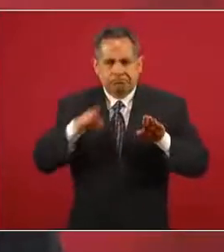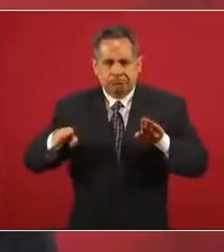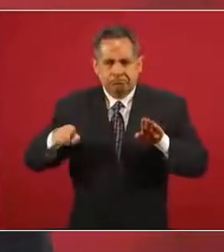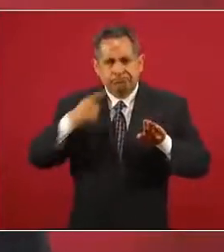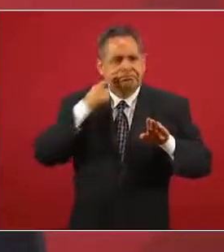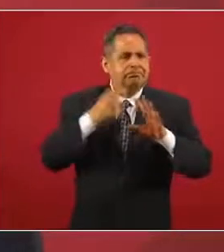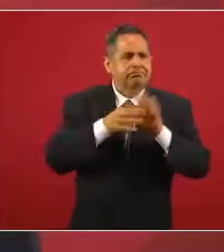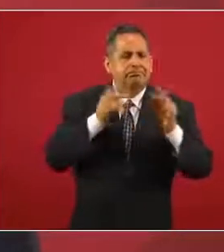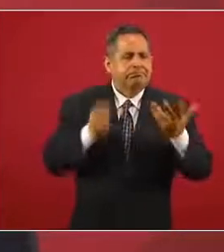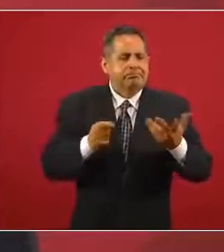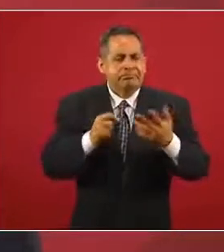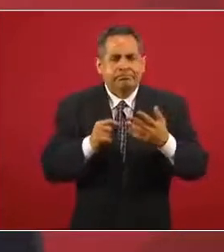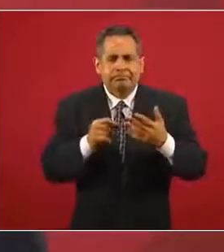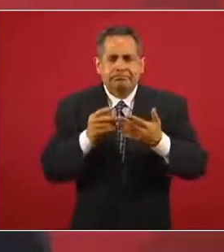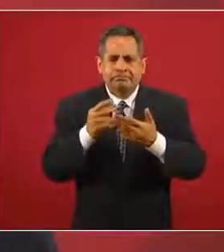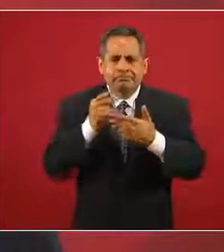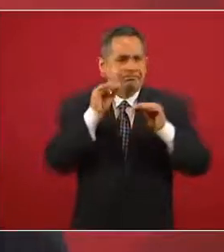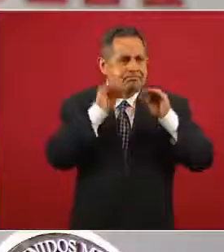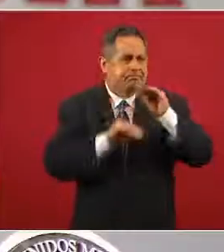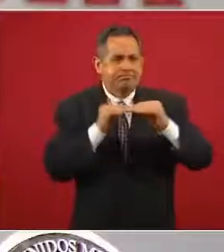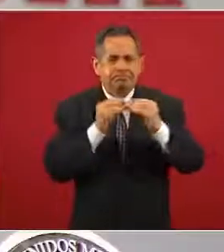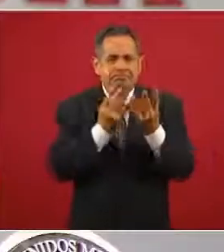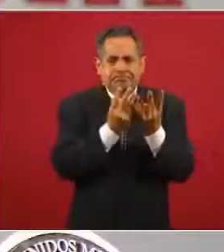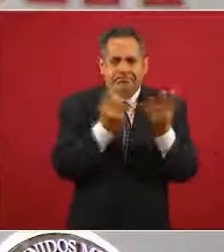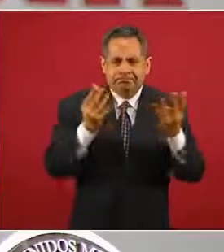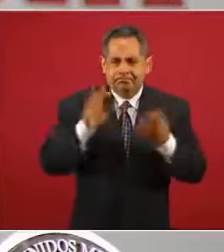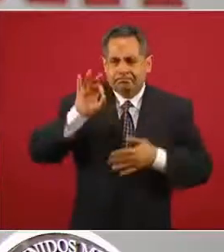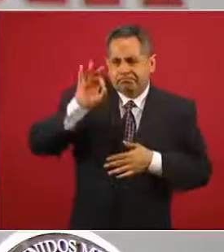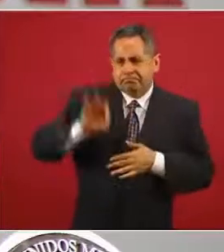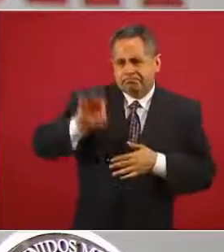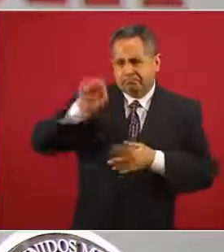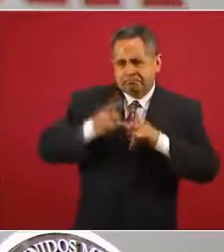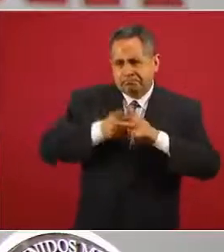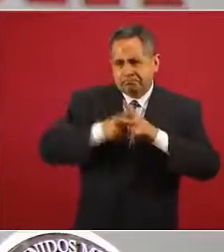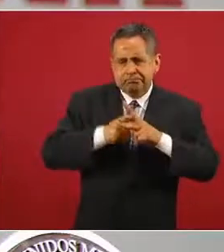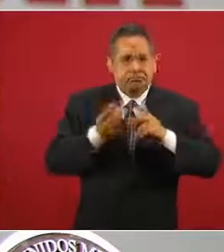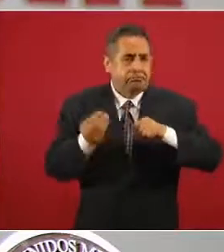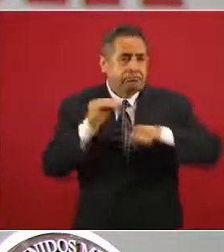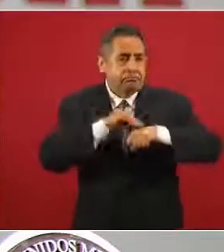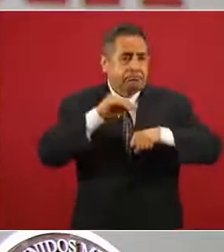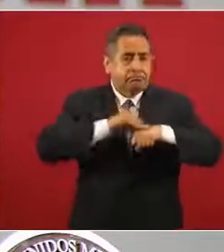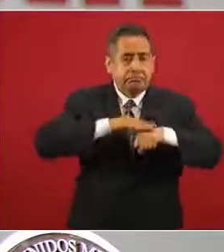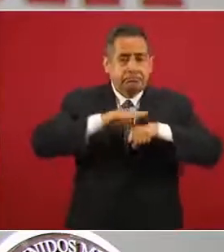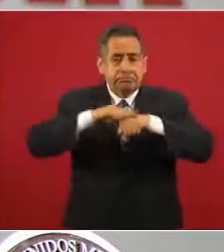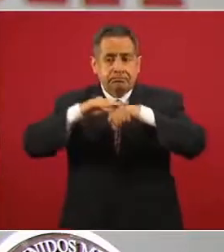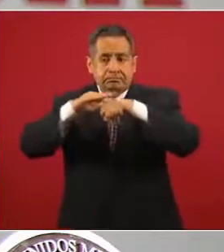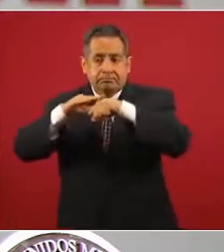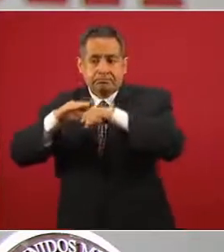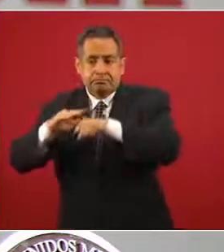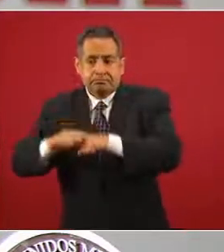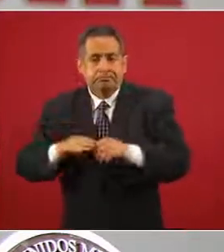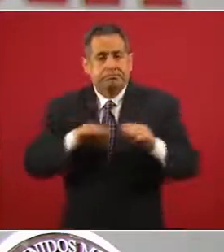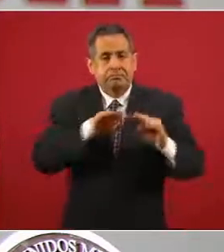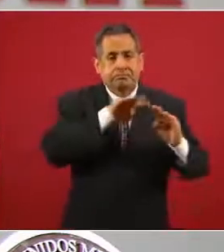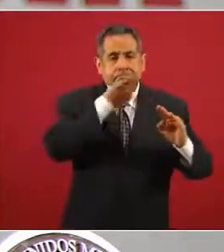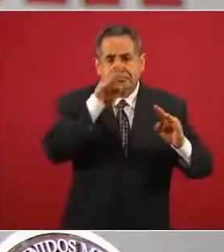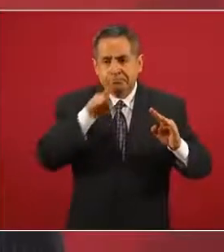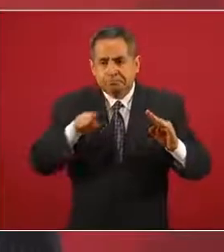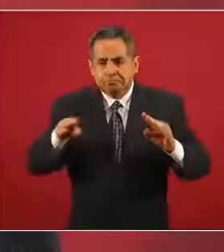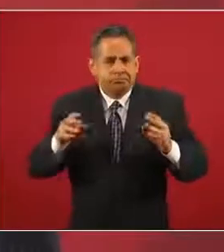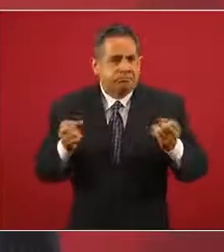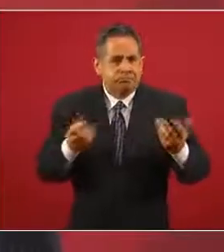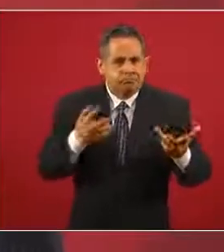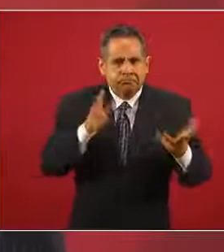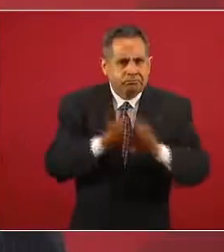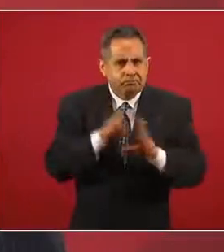es una representación visual de la suma de personas con una condición. En esta